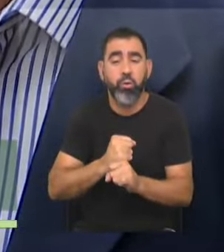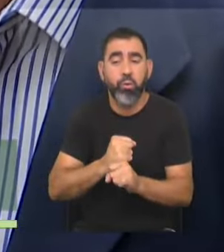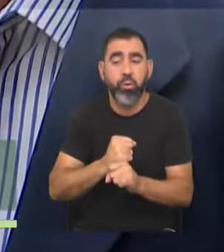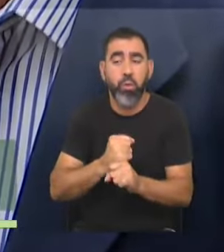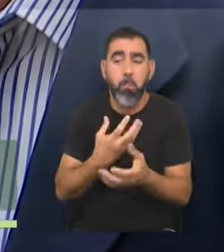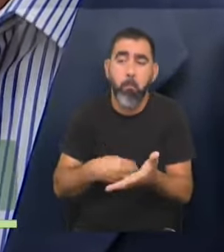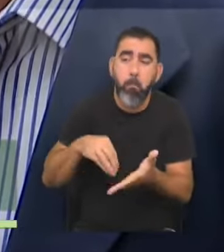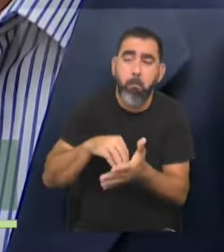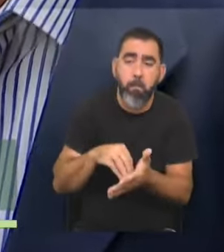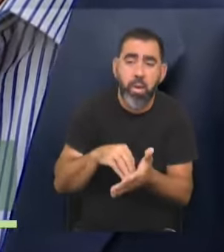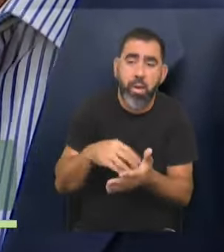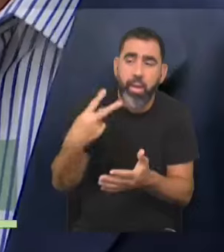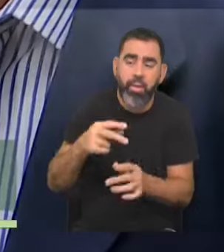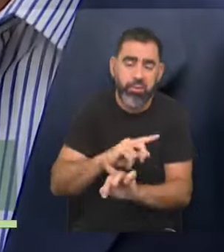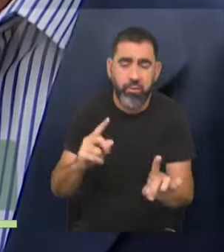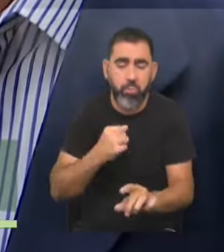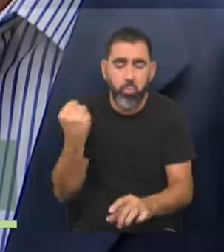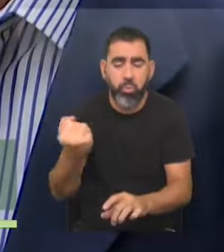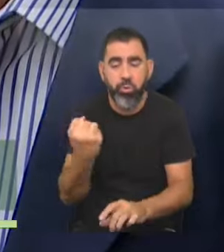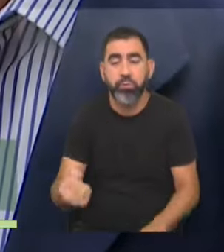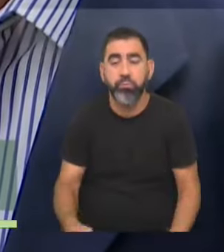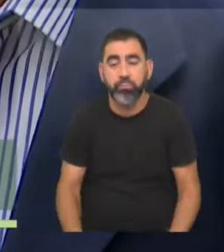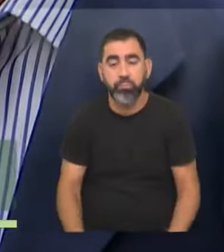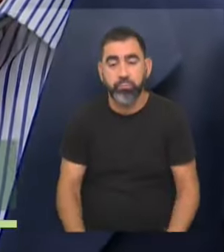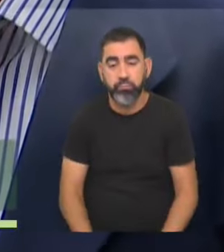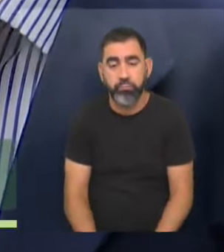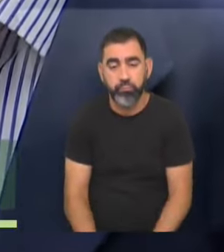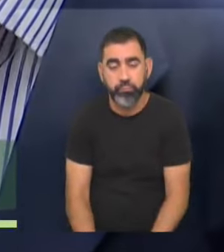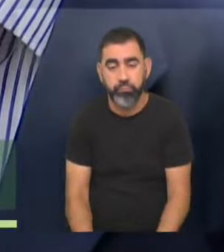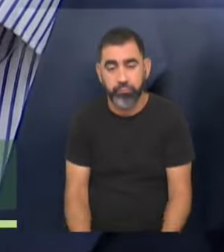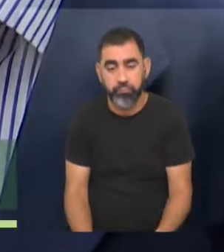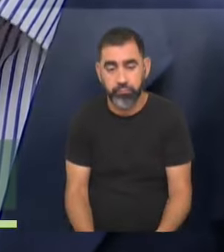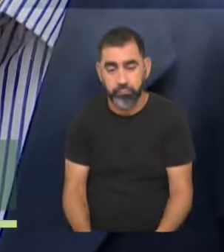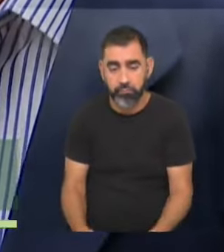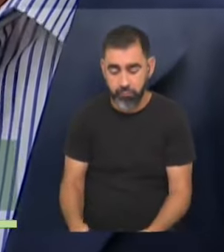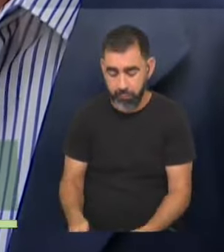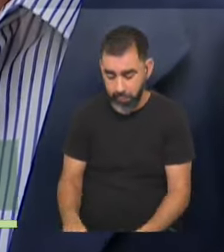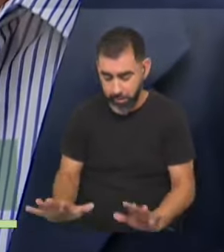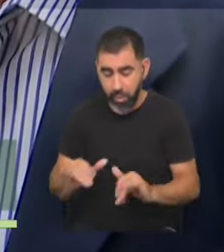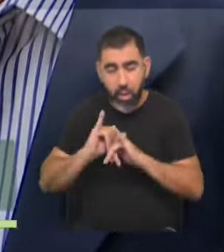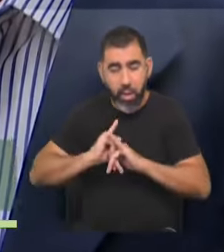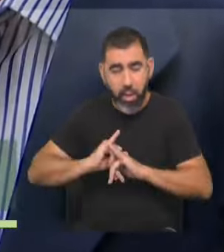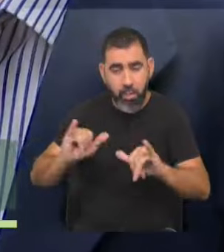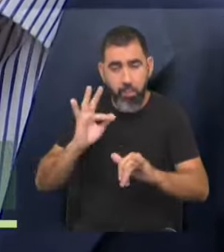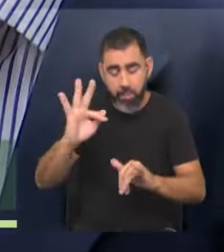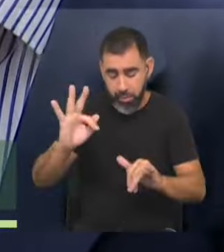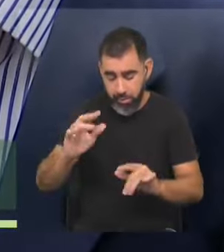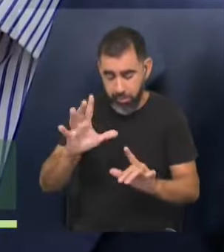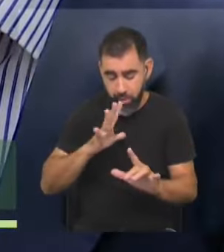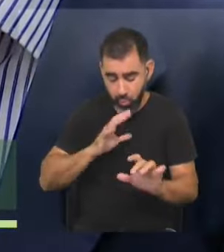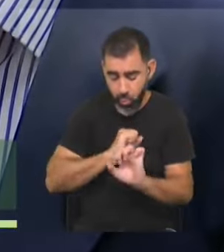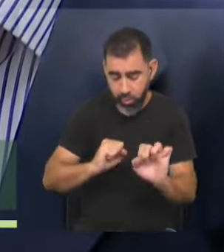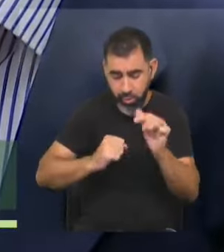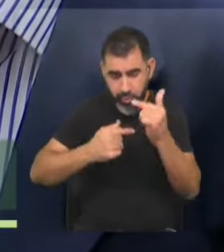tarea adicional este demasiado importante verdad de todas maneras quizás se piensa una campaña futuro para que puedan establecerse las